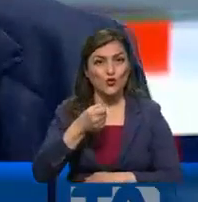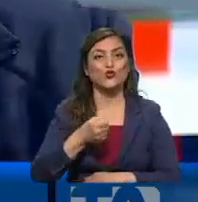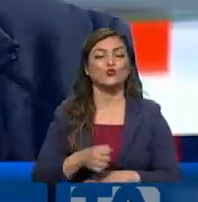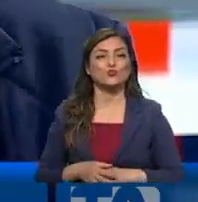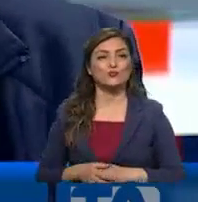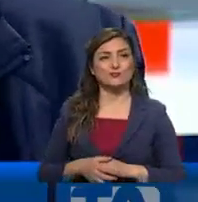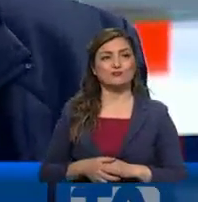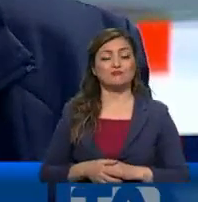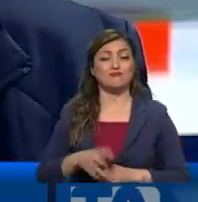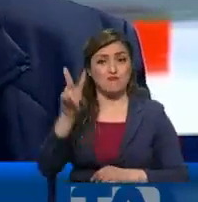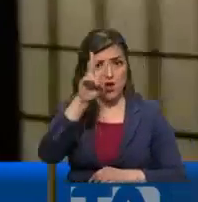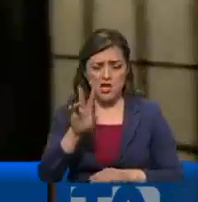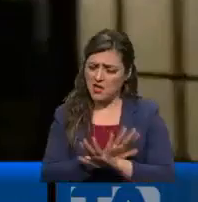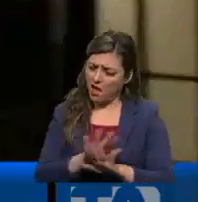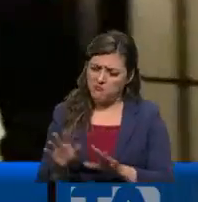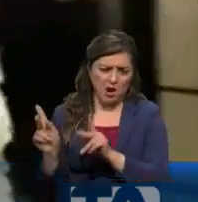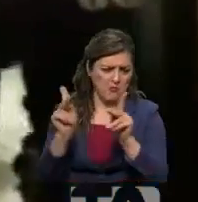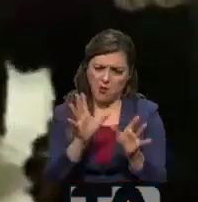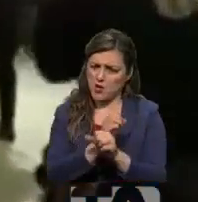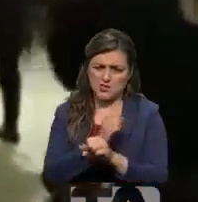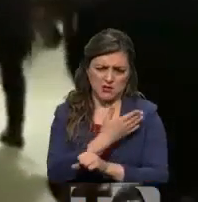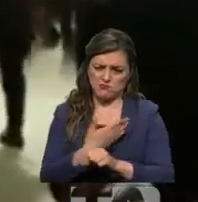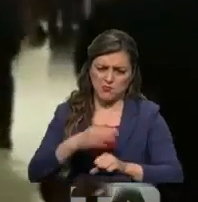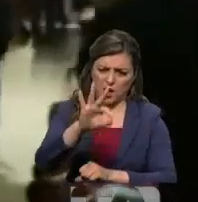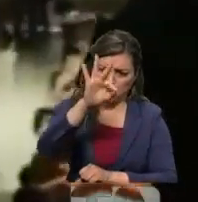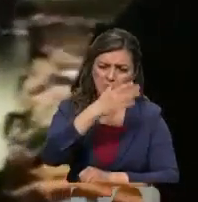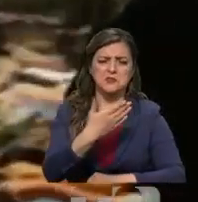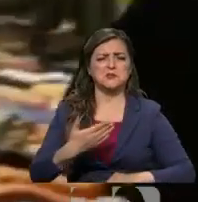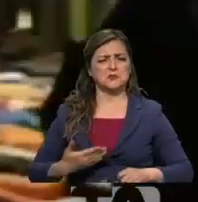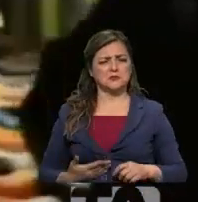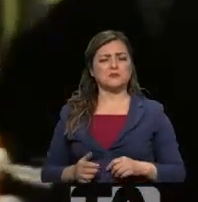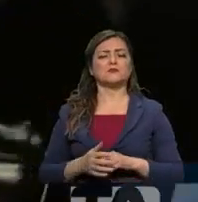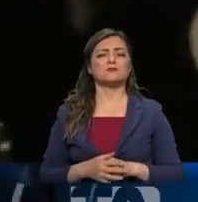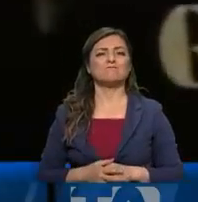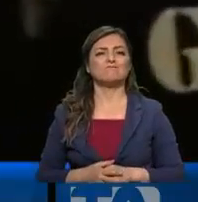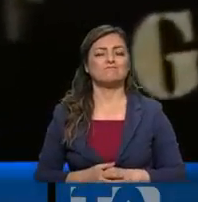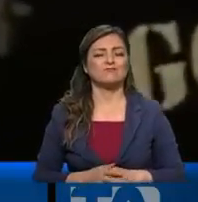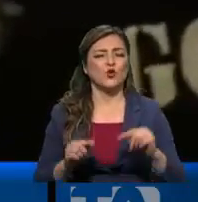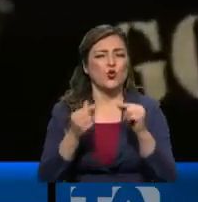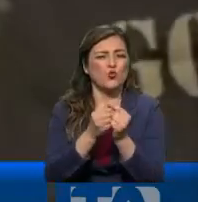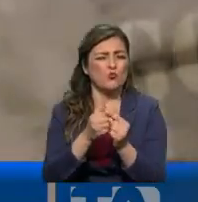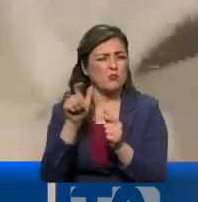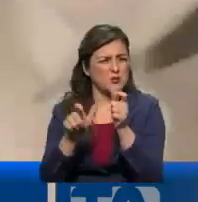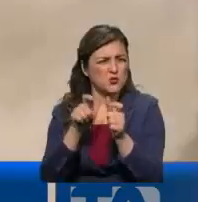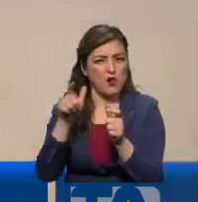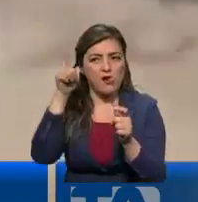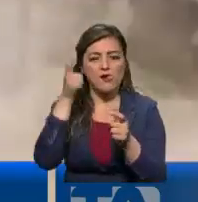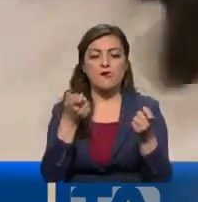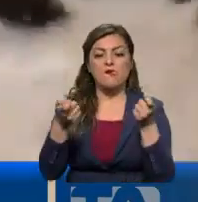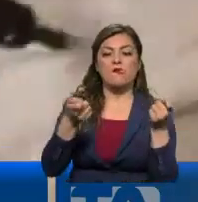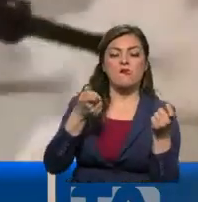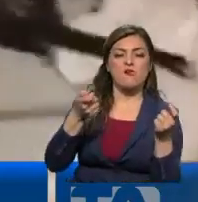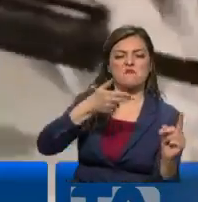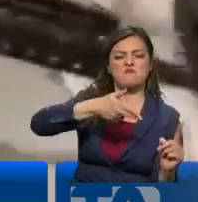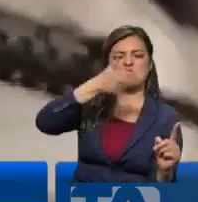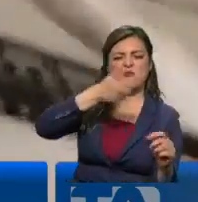directorio. Eso lo vamos a hacer el viernes. Se ha identificado ya, dice Cobo, que se trata de un porcentaje menor de privados en libertad, los que han estado detrás